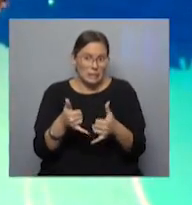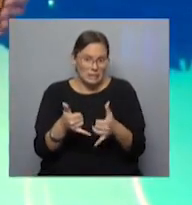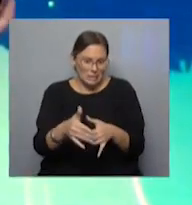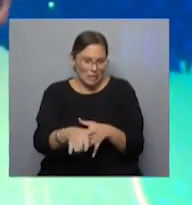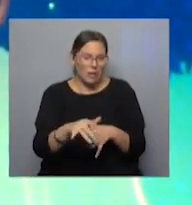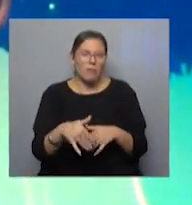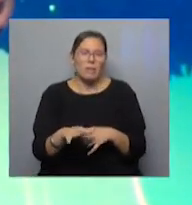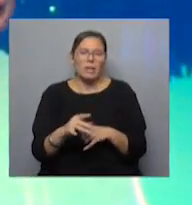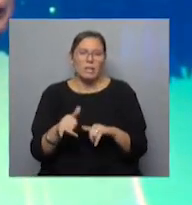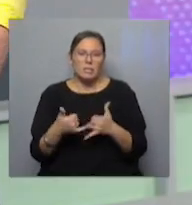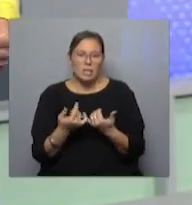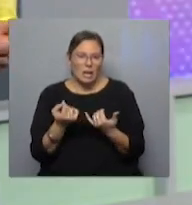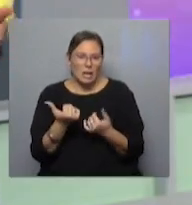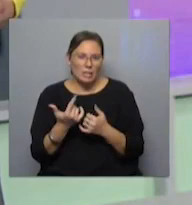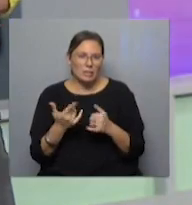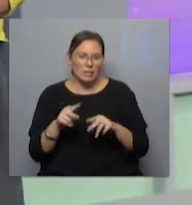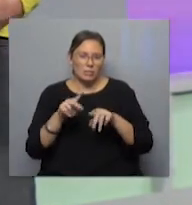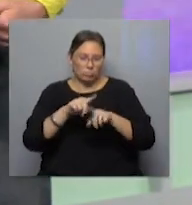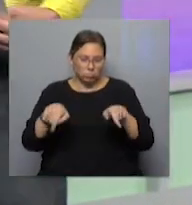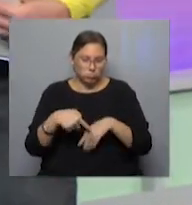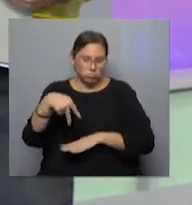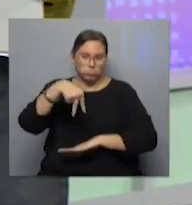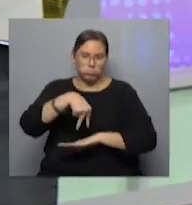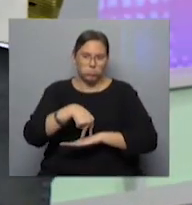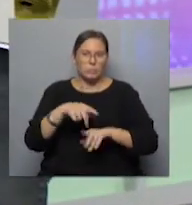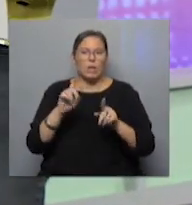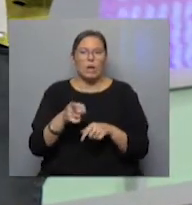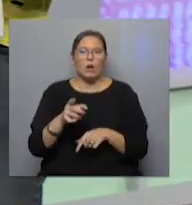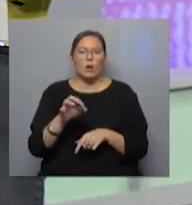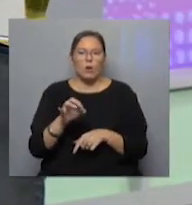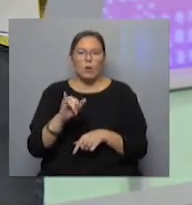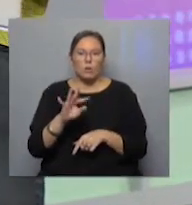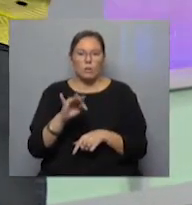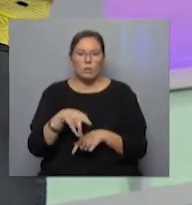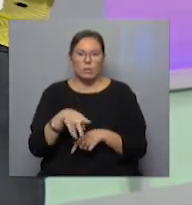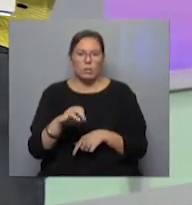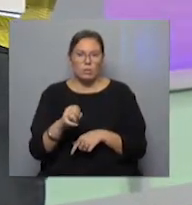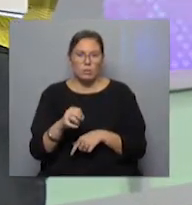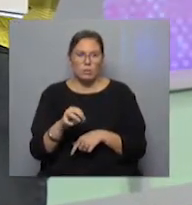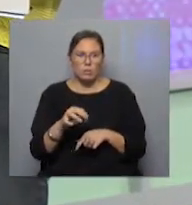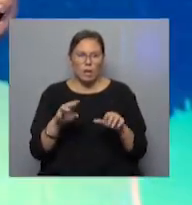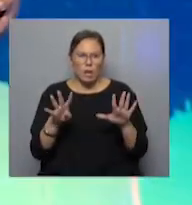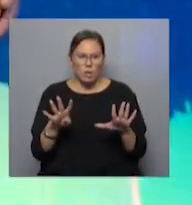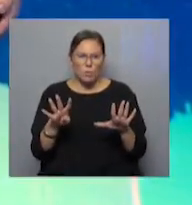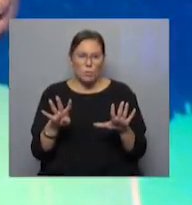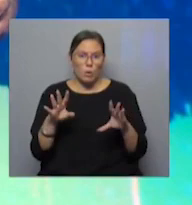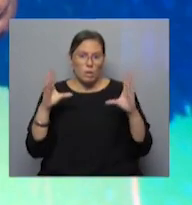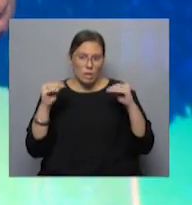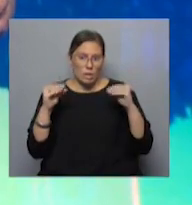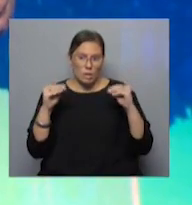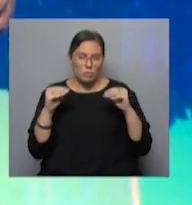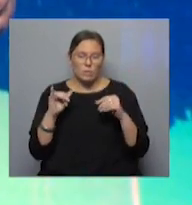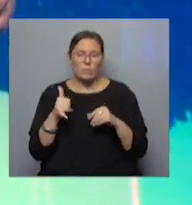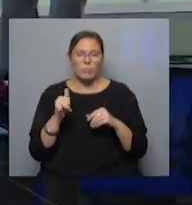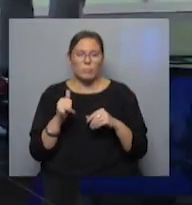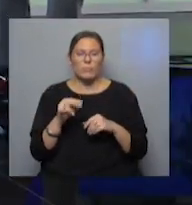este sábado. Ya. Así y ya están ahí arriba del escenario, en el auditorio Nelly Goitiño, a las 21 horas. 21 horas. Tal cual.